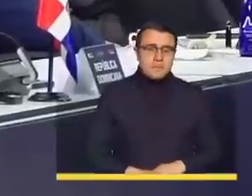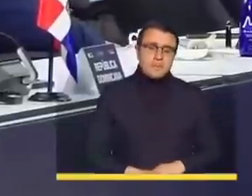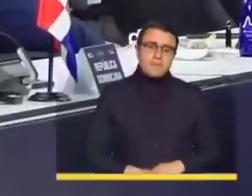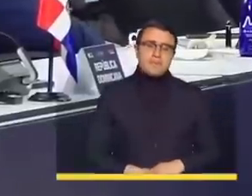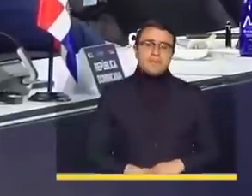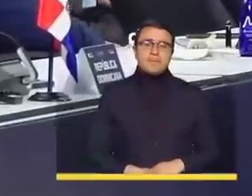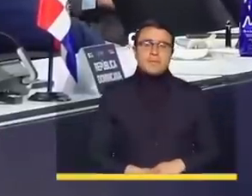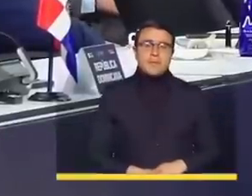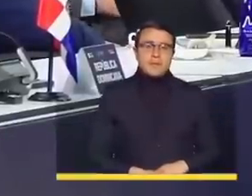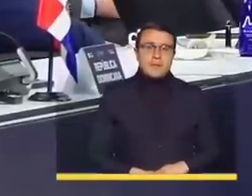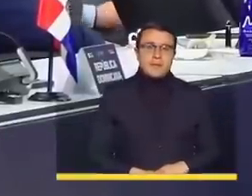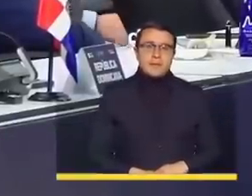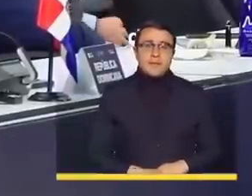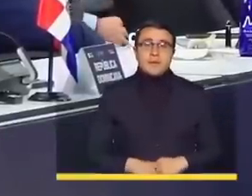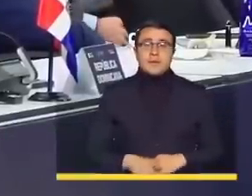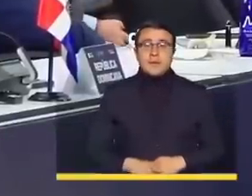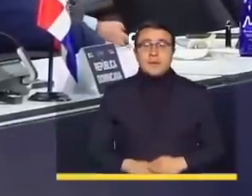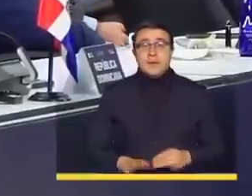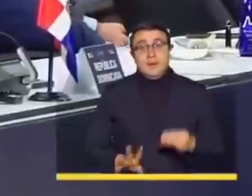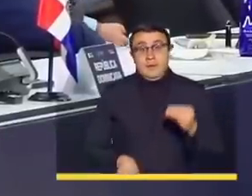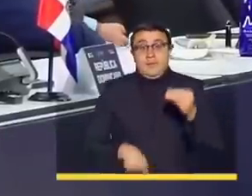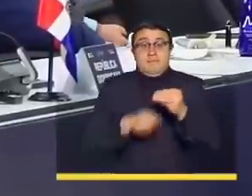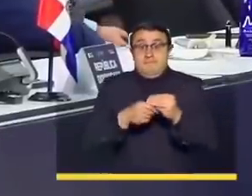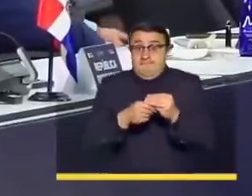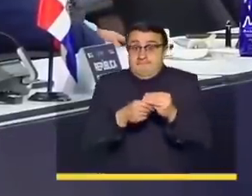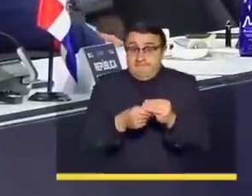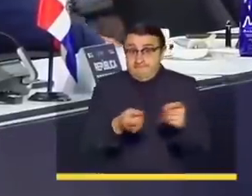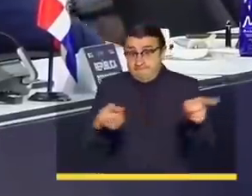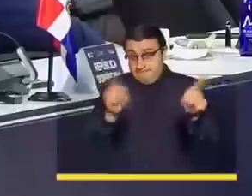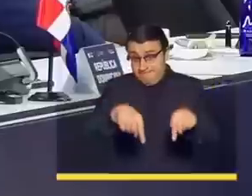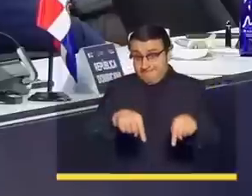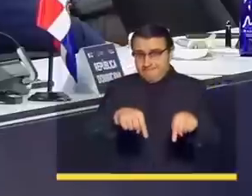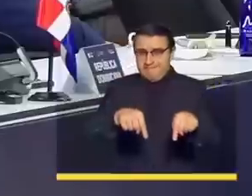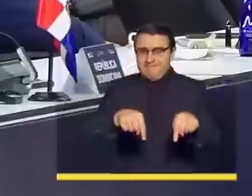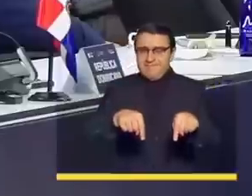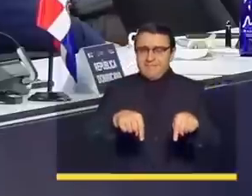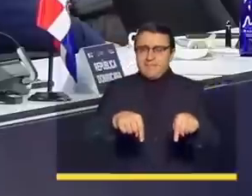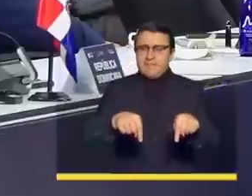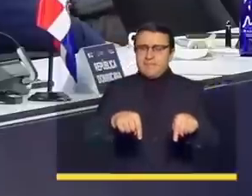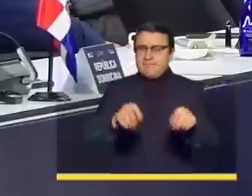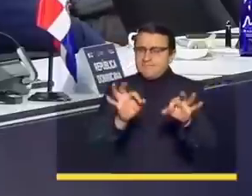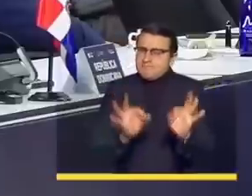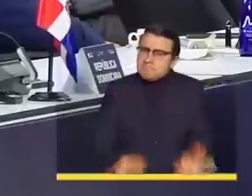Y también contrarrestar